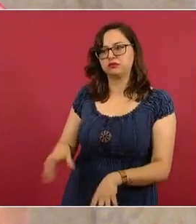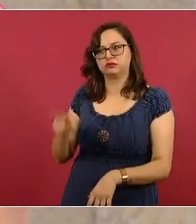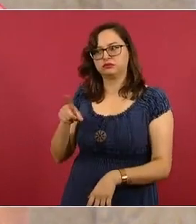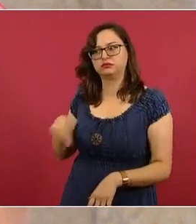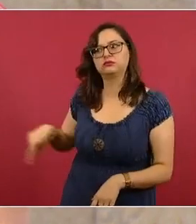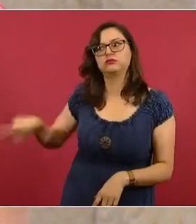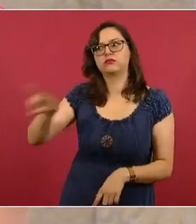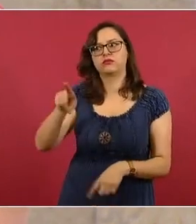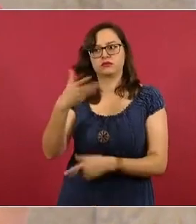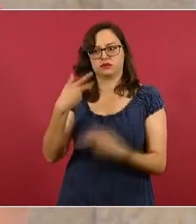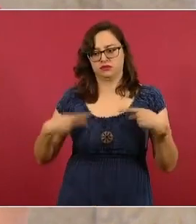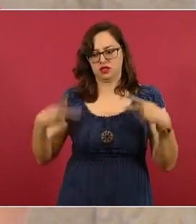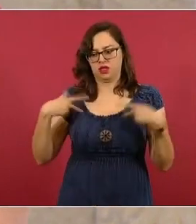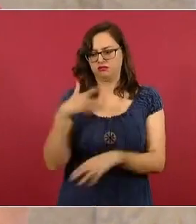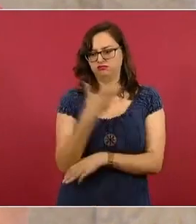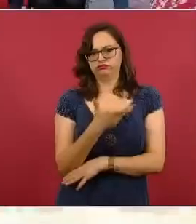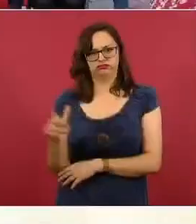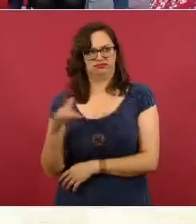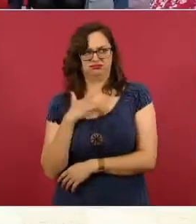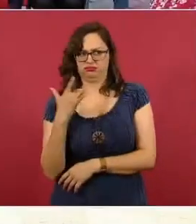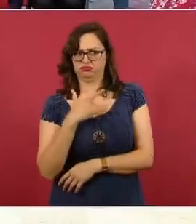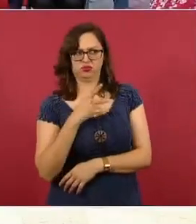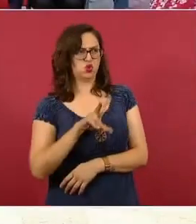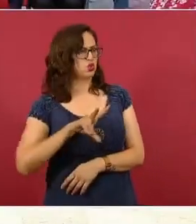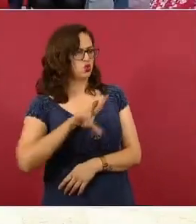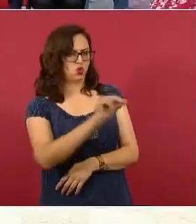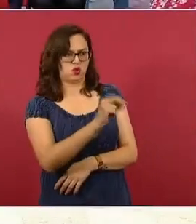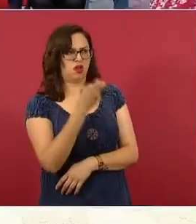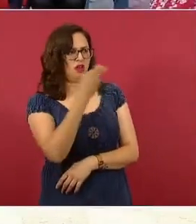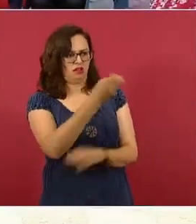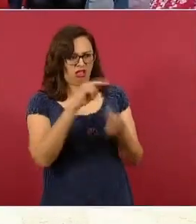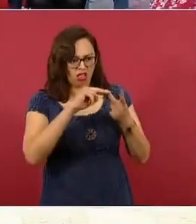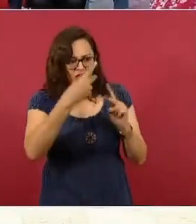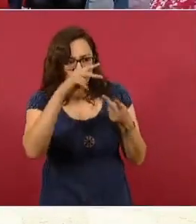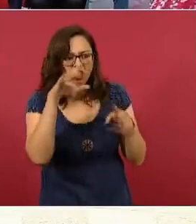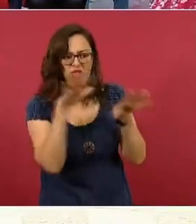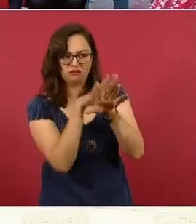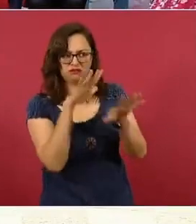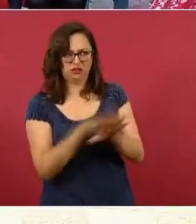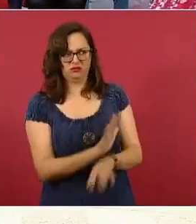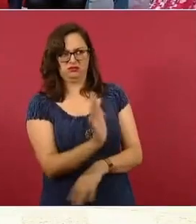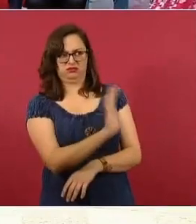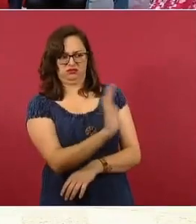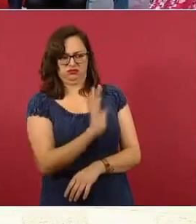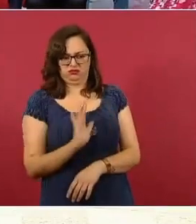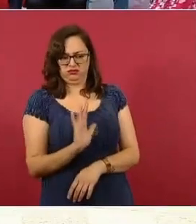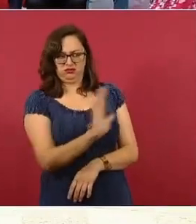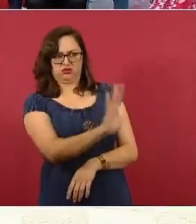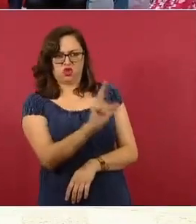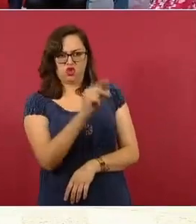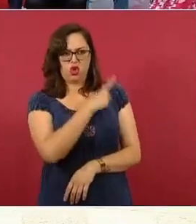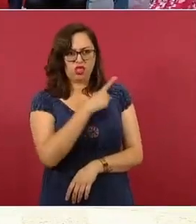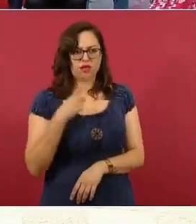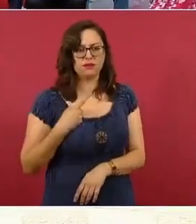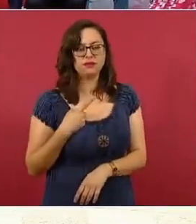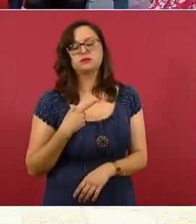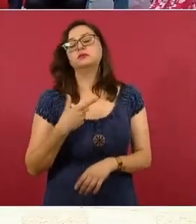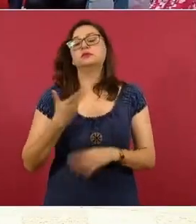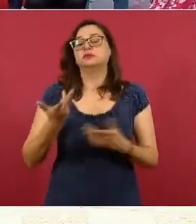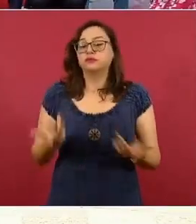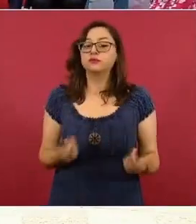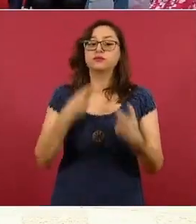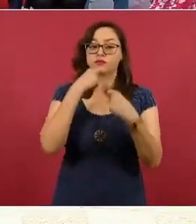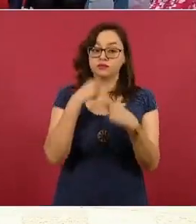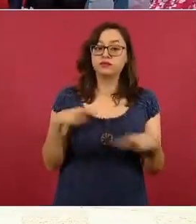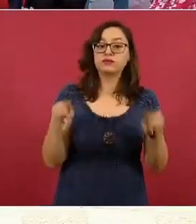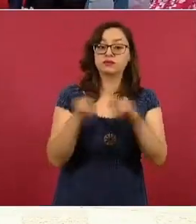transgénico. También durante años se dijo que no importaba depender del exterior en energía, en alimentos, pues era parte de la eficiencia y